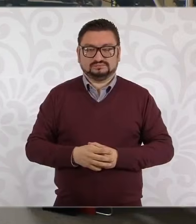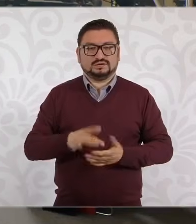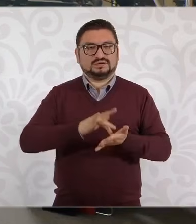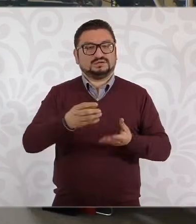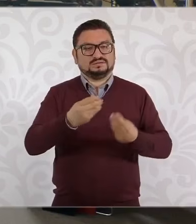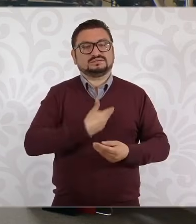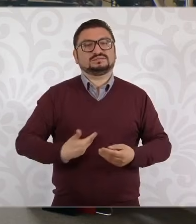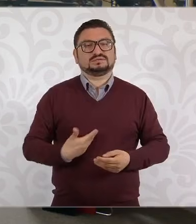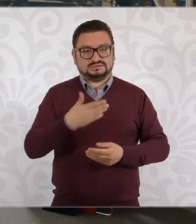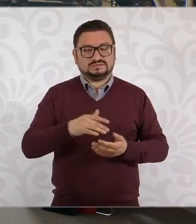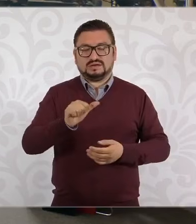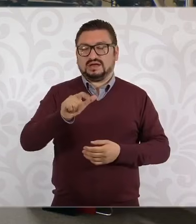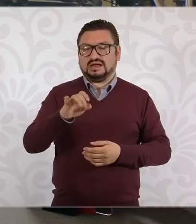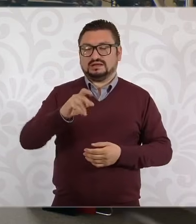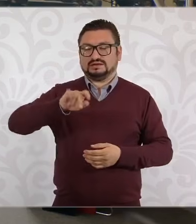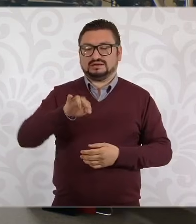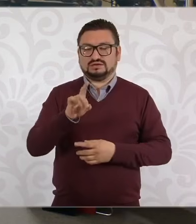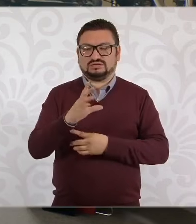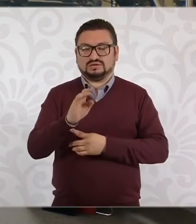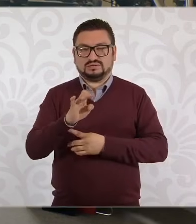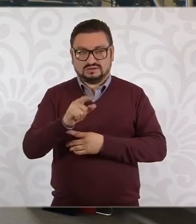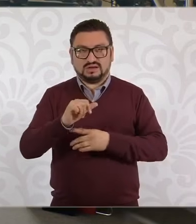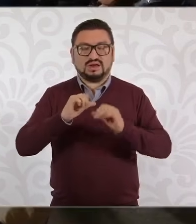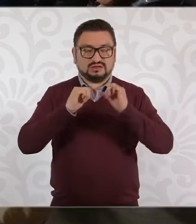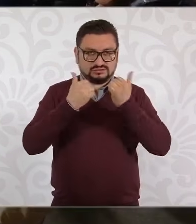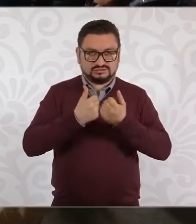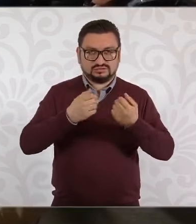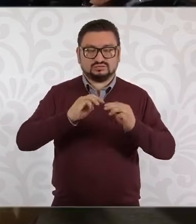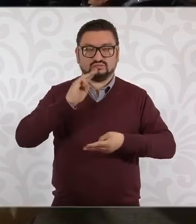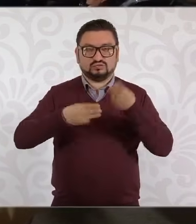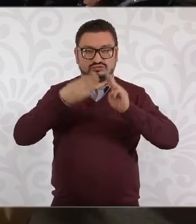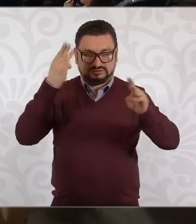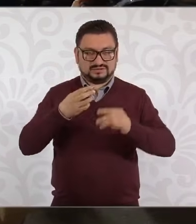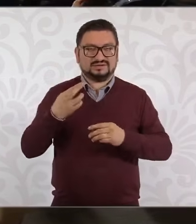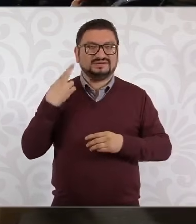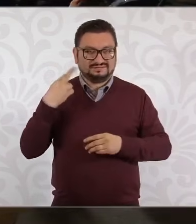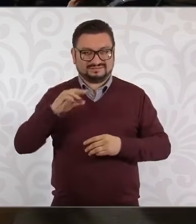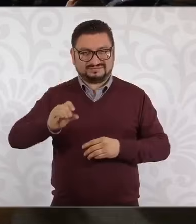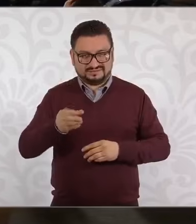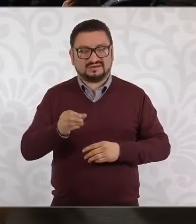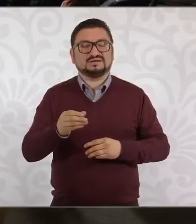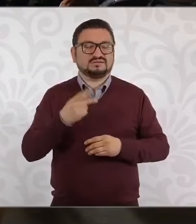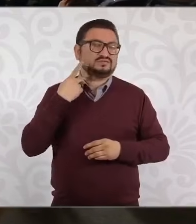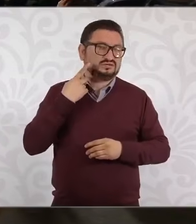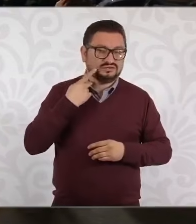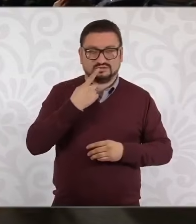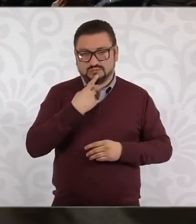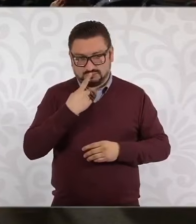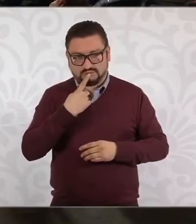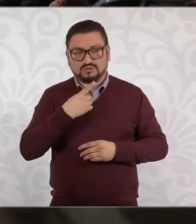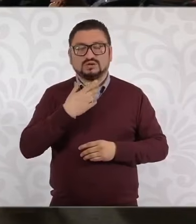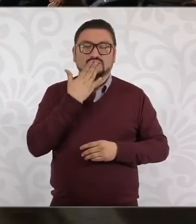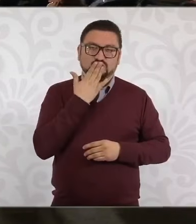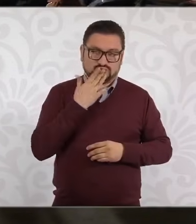Muchas gracias, presidenta. Alejandro Cabral, de la Asociación Mundial de Radios Comunitarias y de Política de Rock and Roll Radio en Hermosillo,